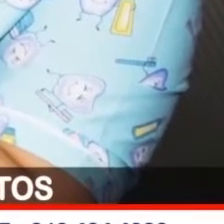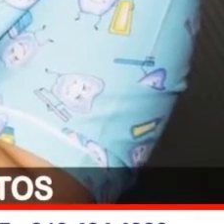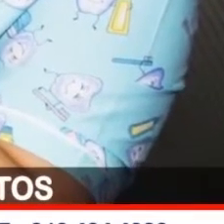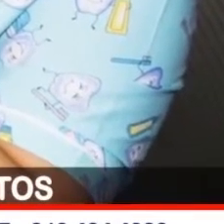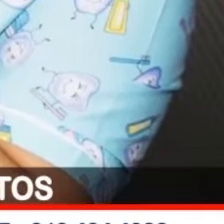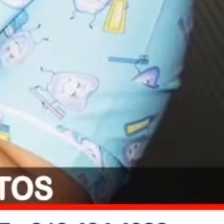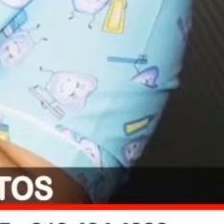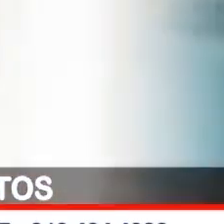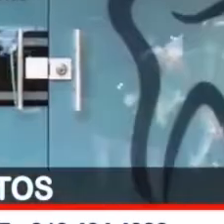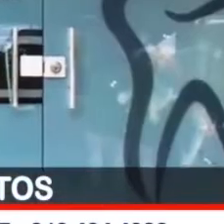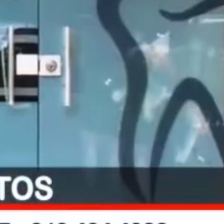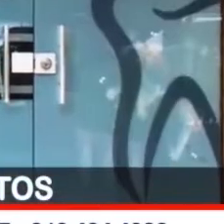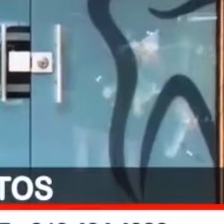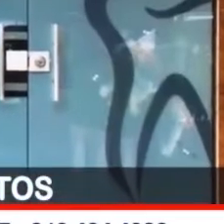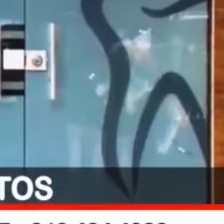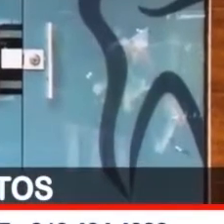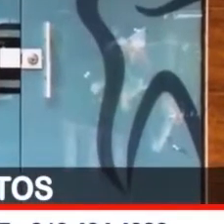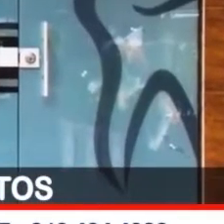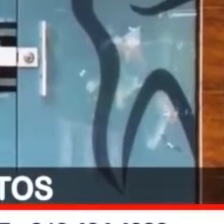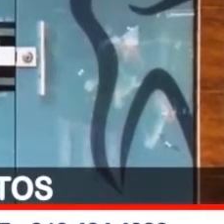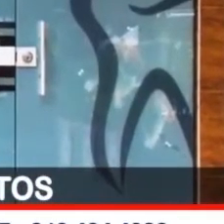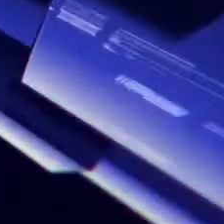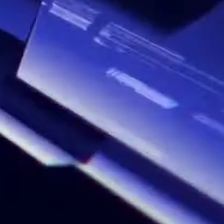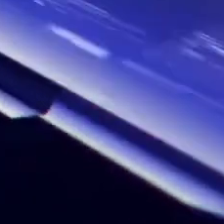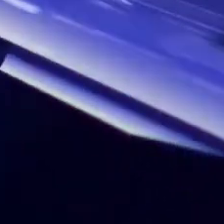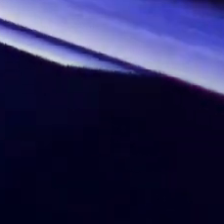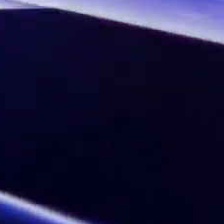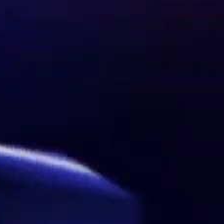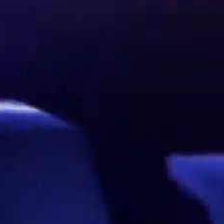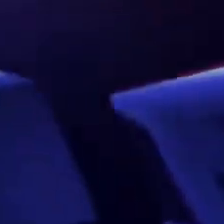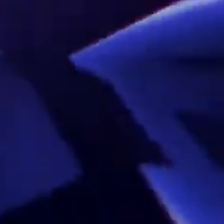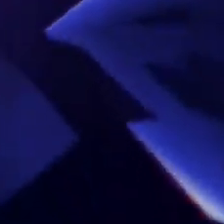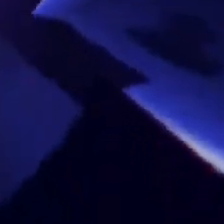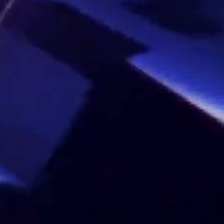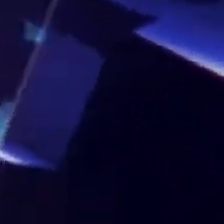en limpieza con ultrasonido. Valoración gratuita.